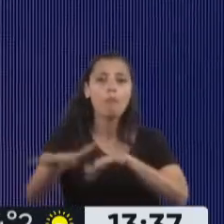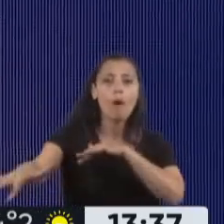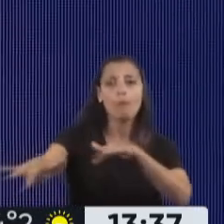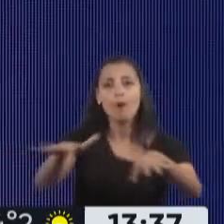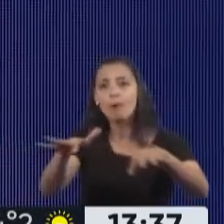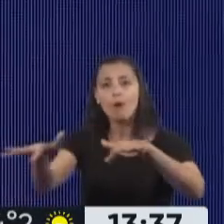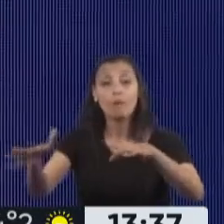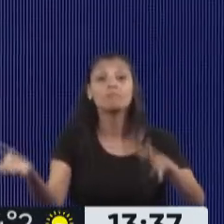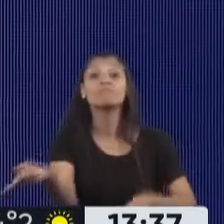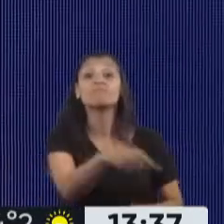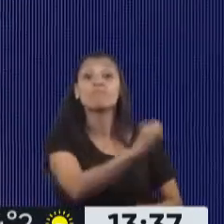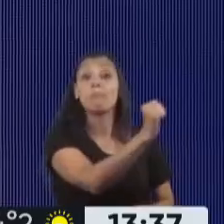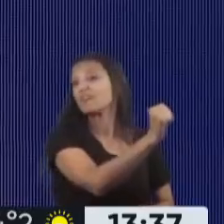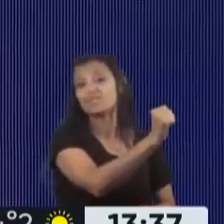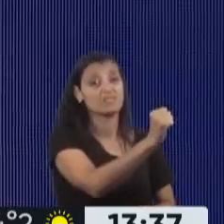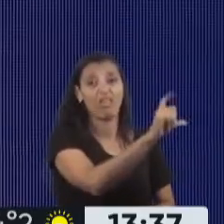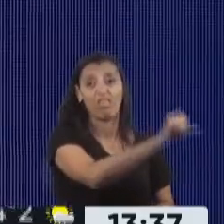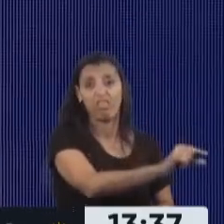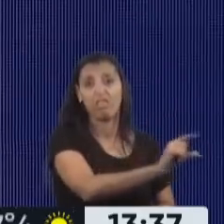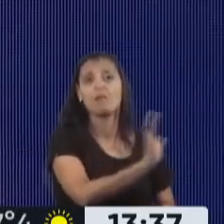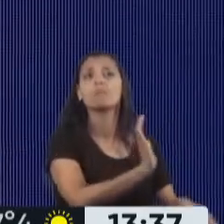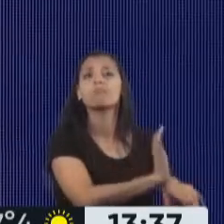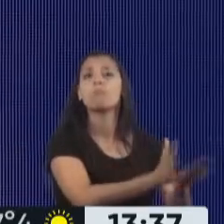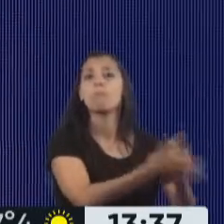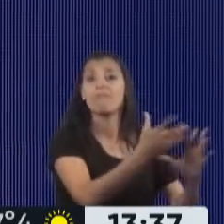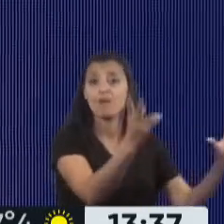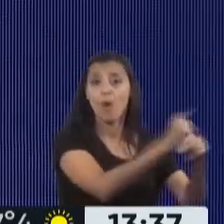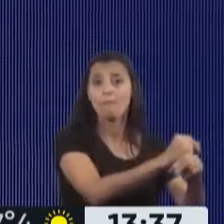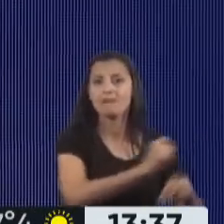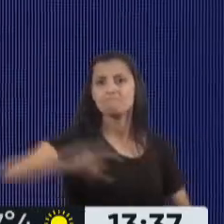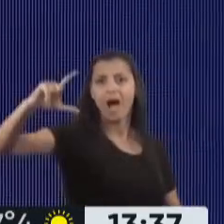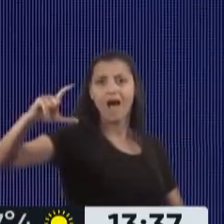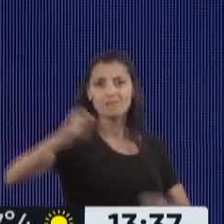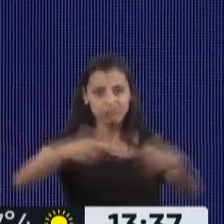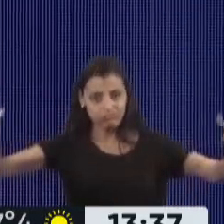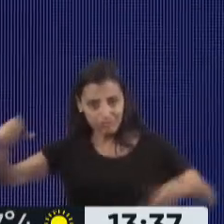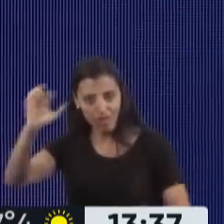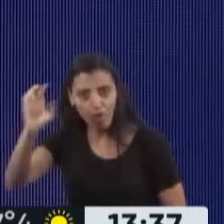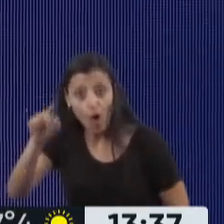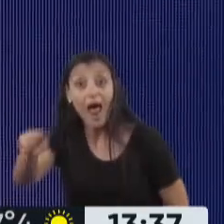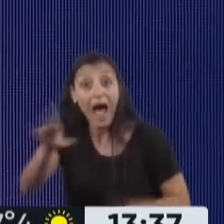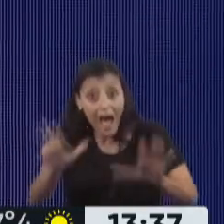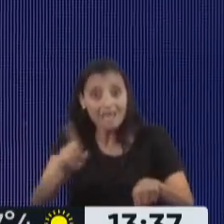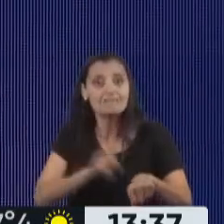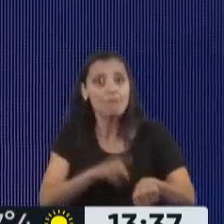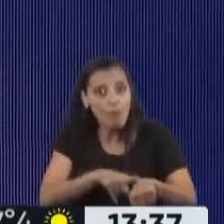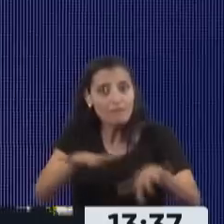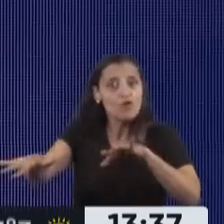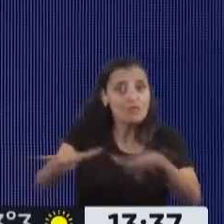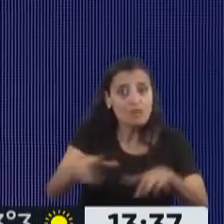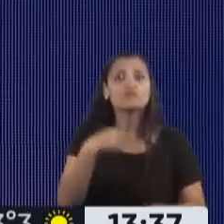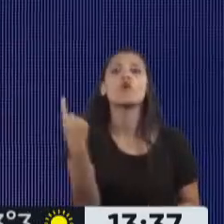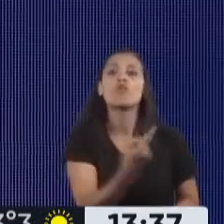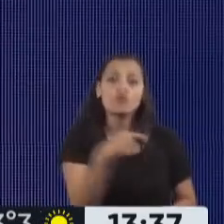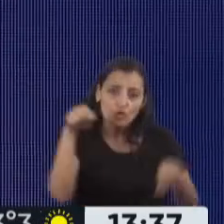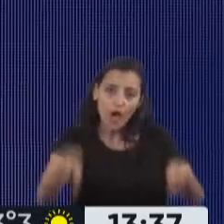y la operatoria en pesos va a ser muy chiquita. Y cuando se dé esa situación vamos a estar en condiciones